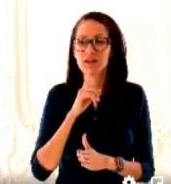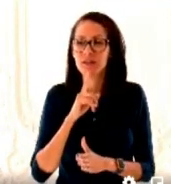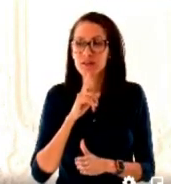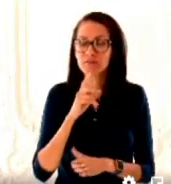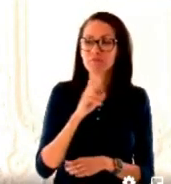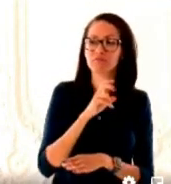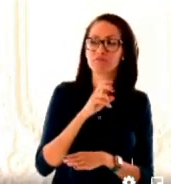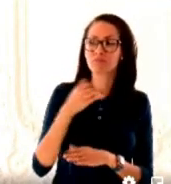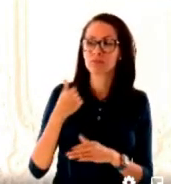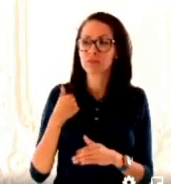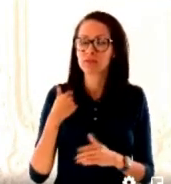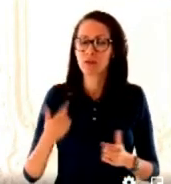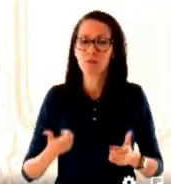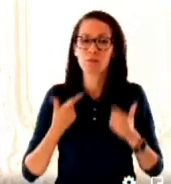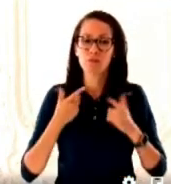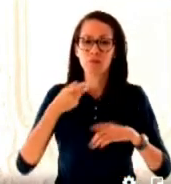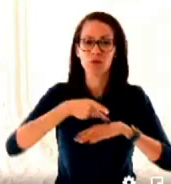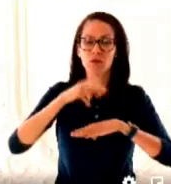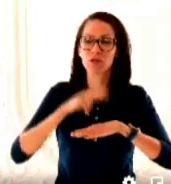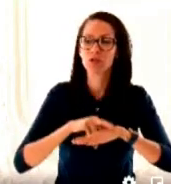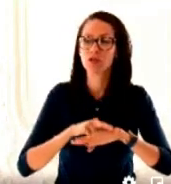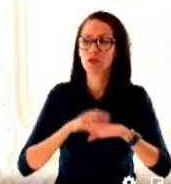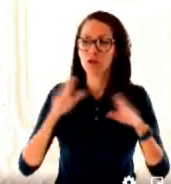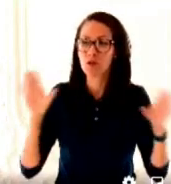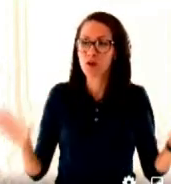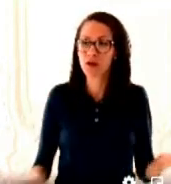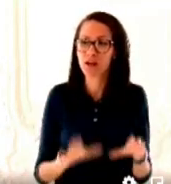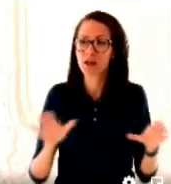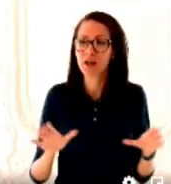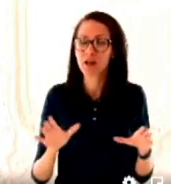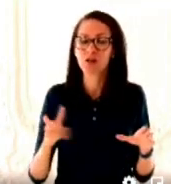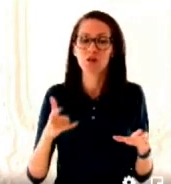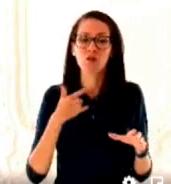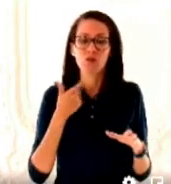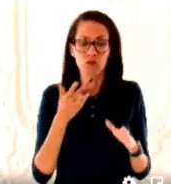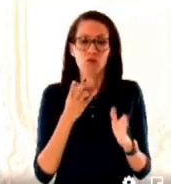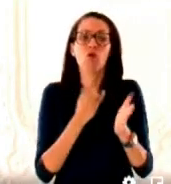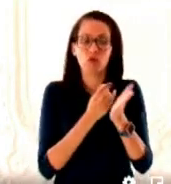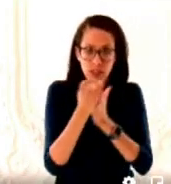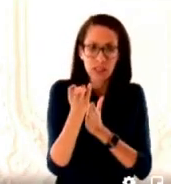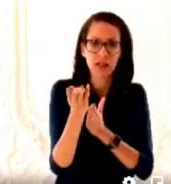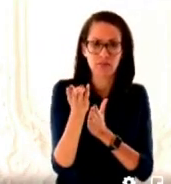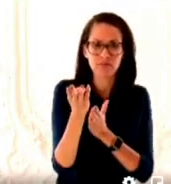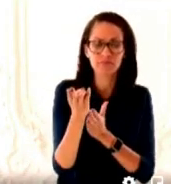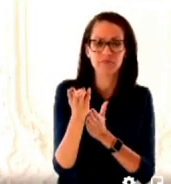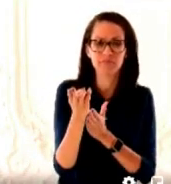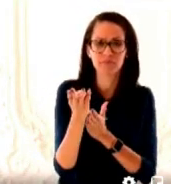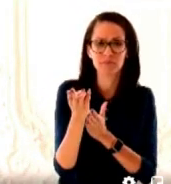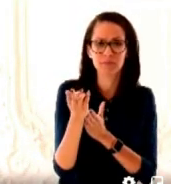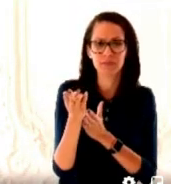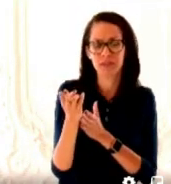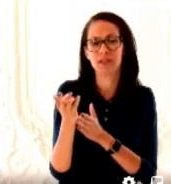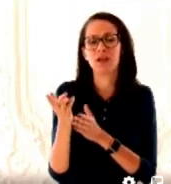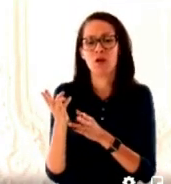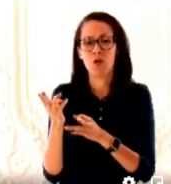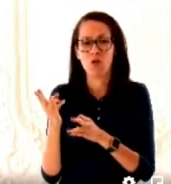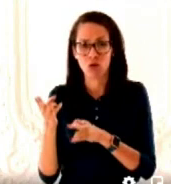Rico. Y lo haré con el mayor sentido de integridad y honestidad, urgencia,